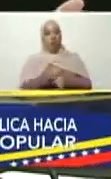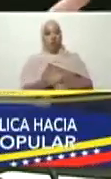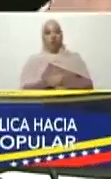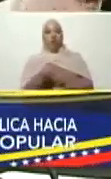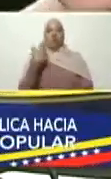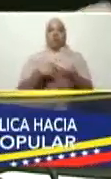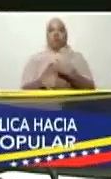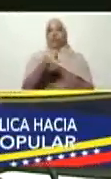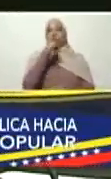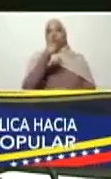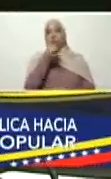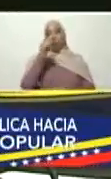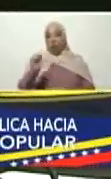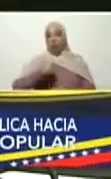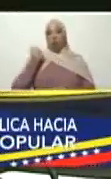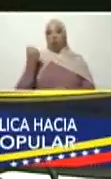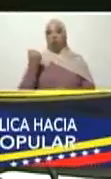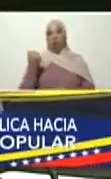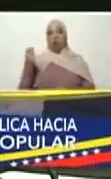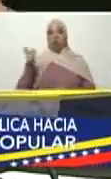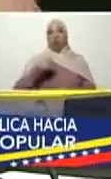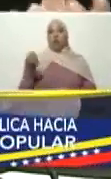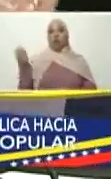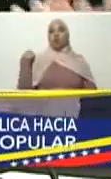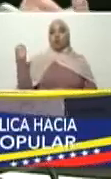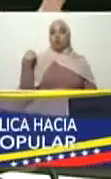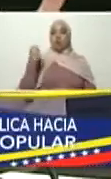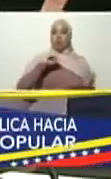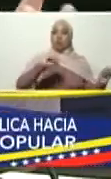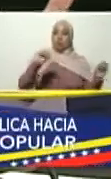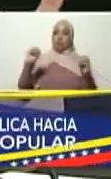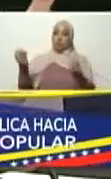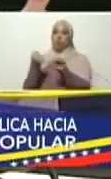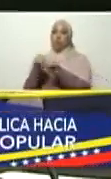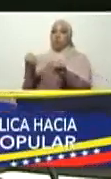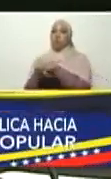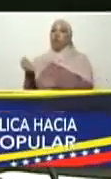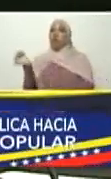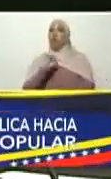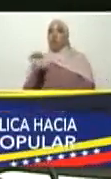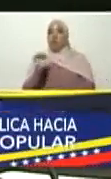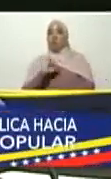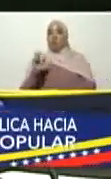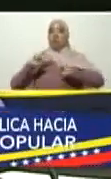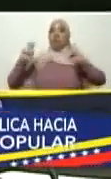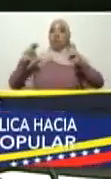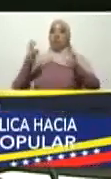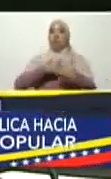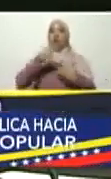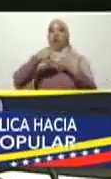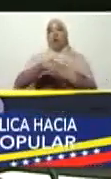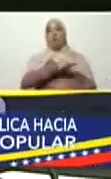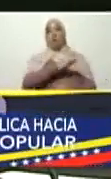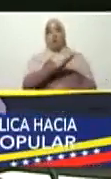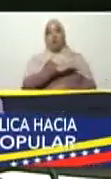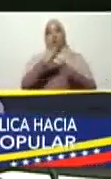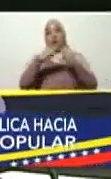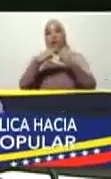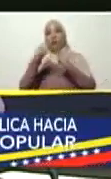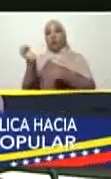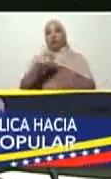referencias, garantías le solicitan? El modelo de gestión en lo económico, el tema de la propiedad, que es el gran tema